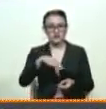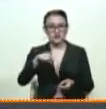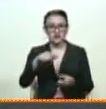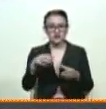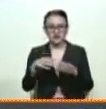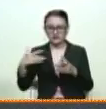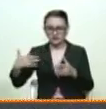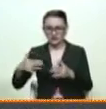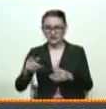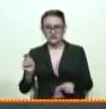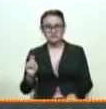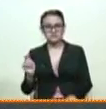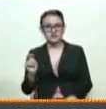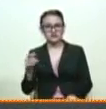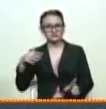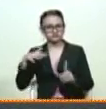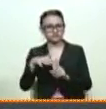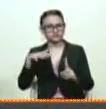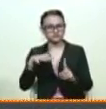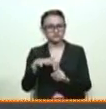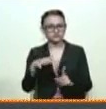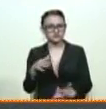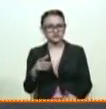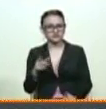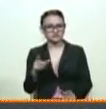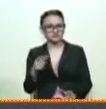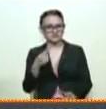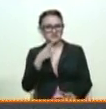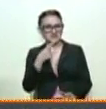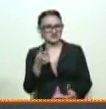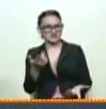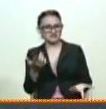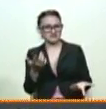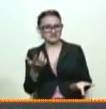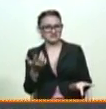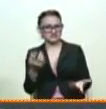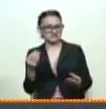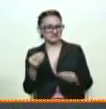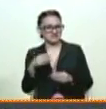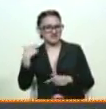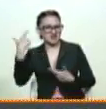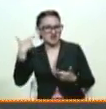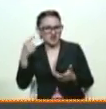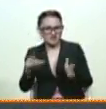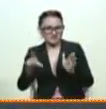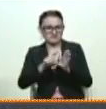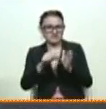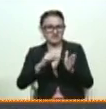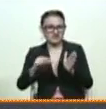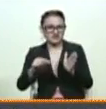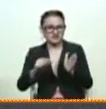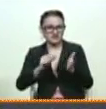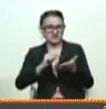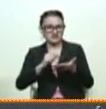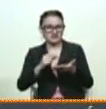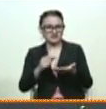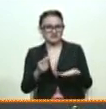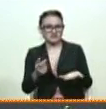de este mes, con alegatos absolutamente insensatos y carentes de la más